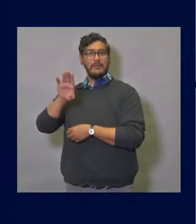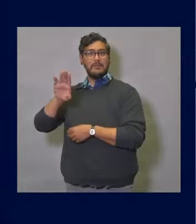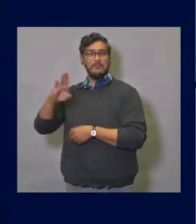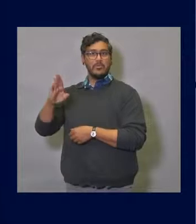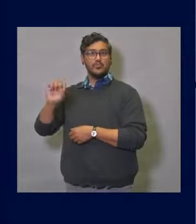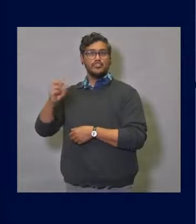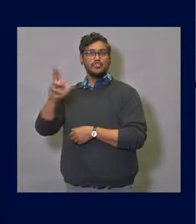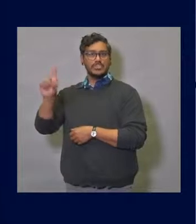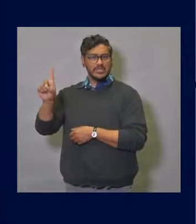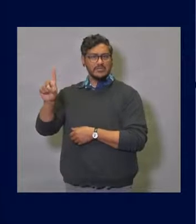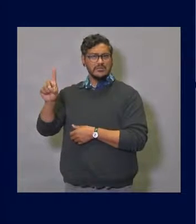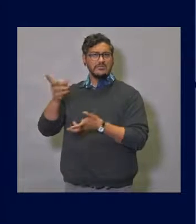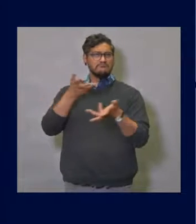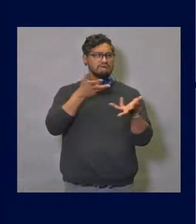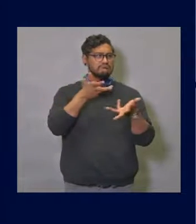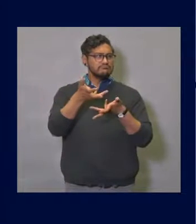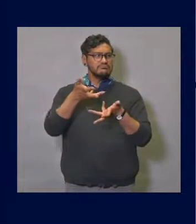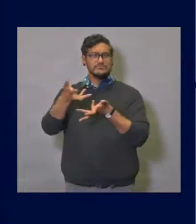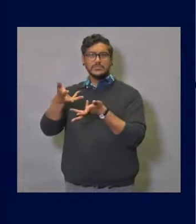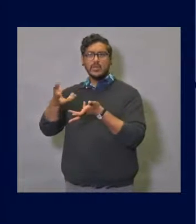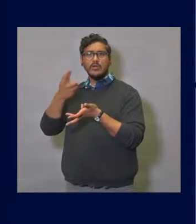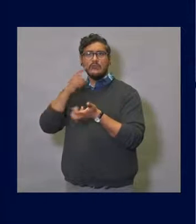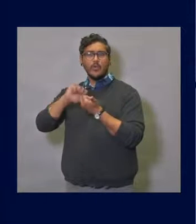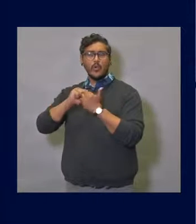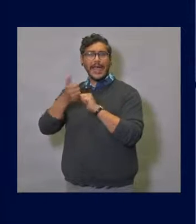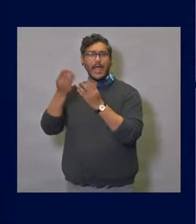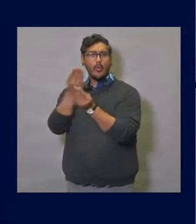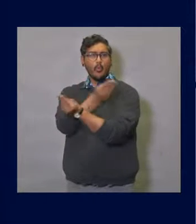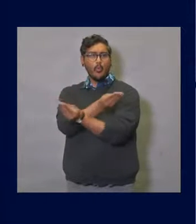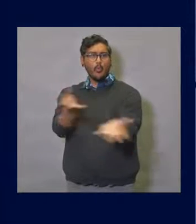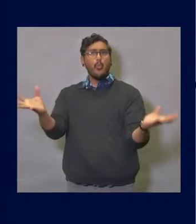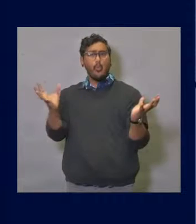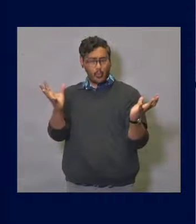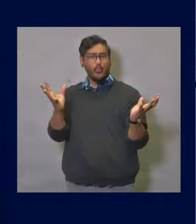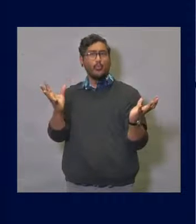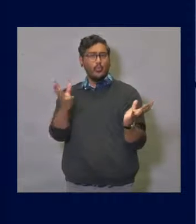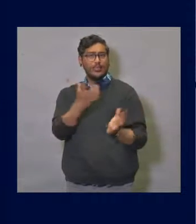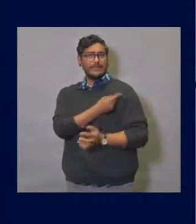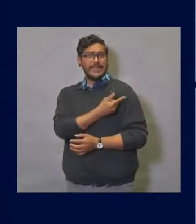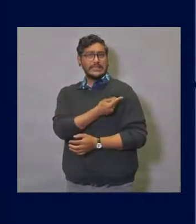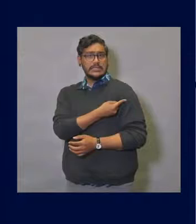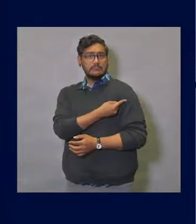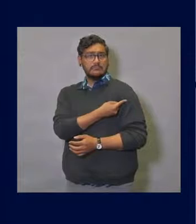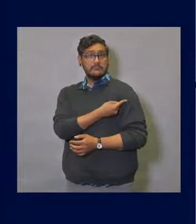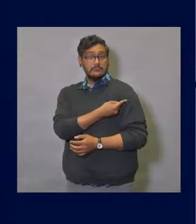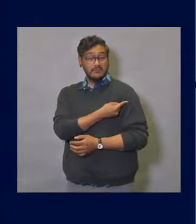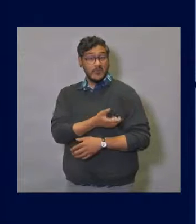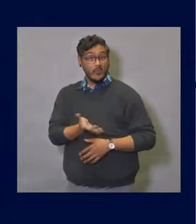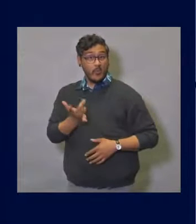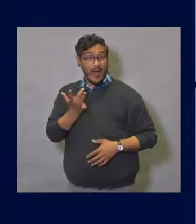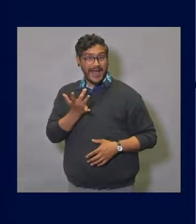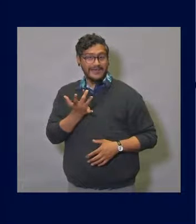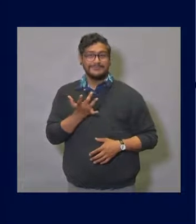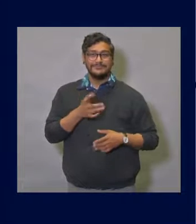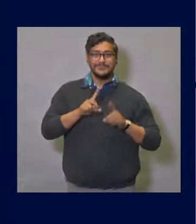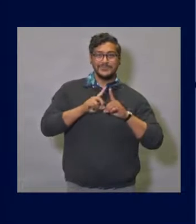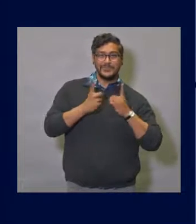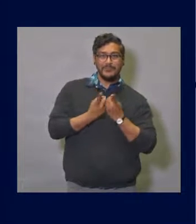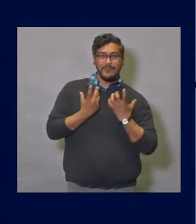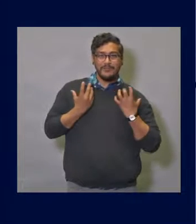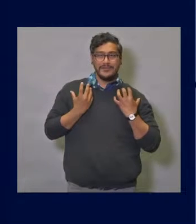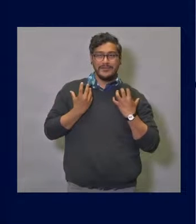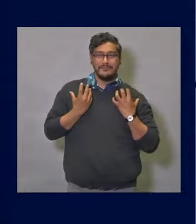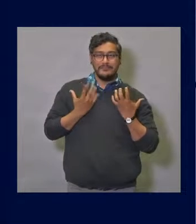los esfuerzos de vacunación, dado la amplia experiencia e infraestructura de vacunación del Departamento de Salud